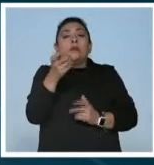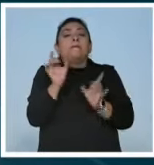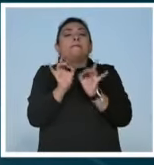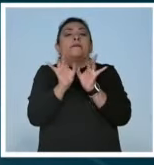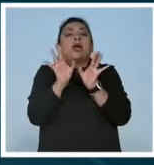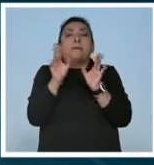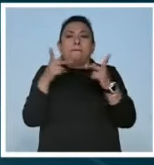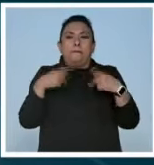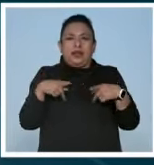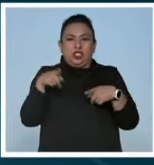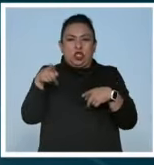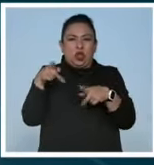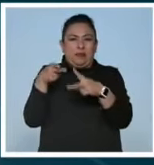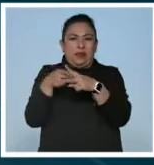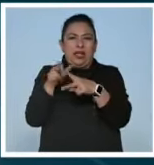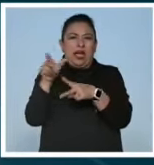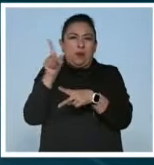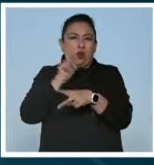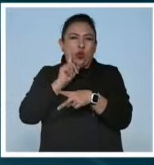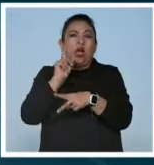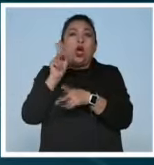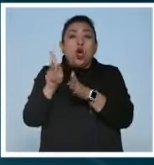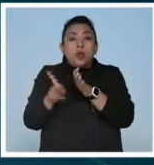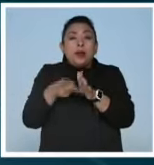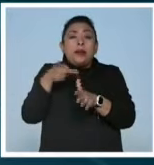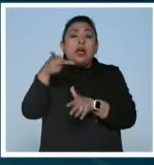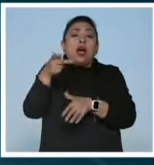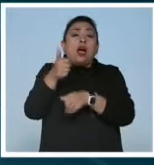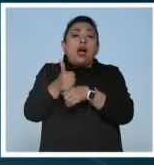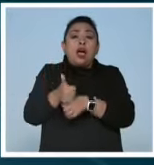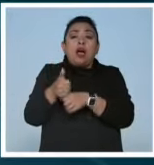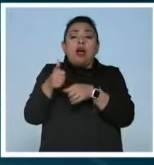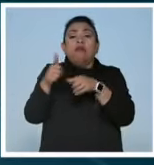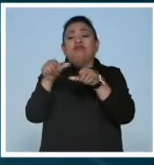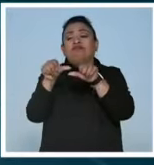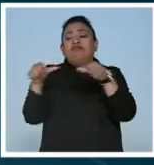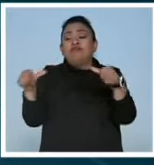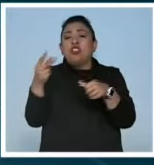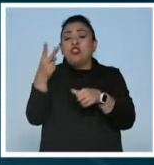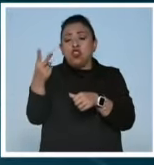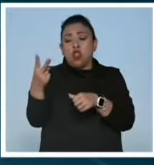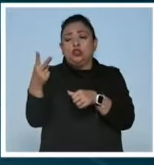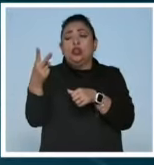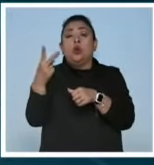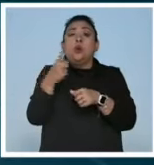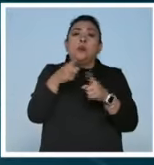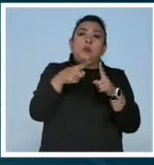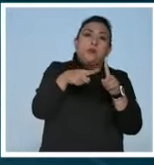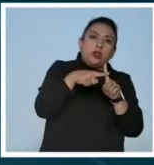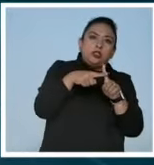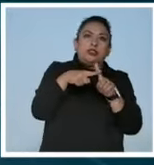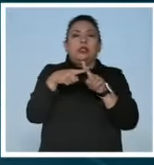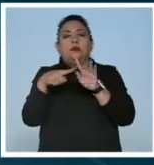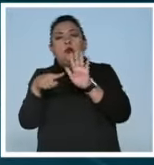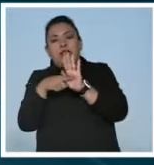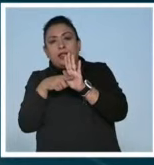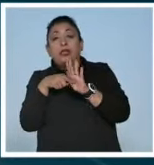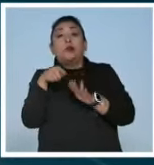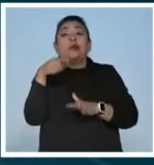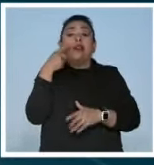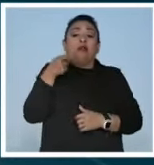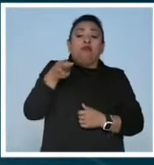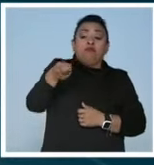las víctimas de violencia de género se revictimizan, son encajonadas en dos tipos de víctimas, la buena y la mala. Buscan ponerle